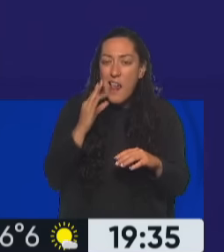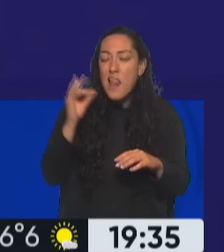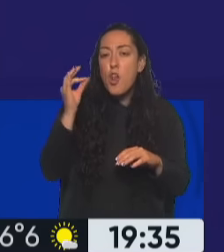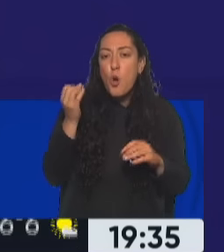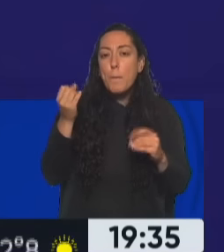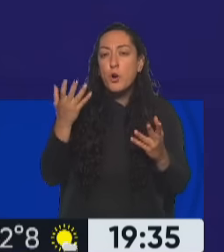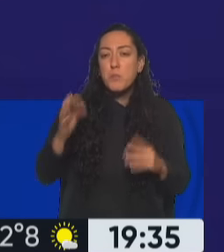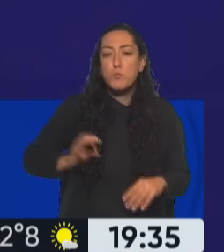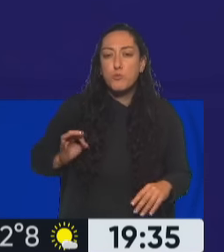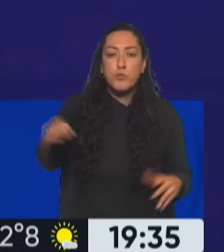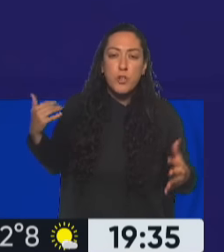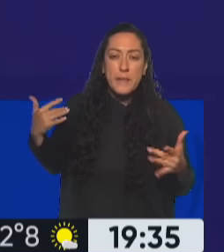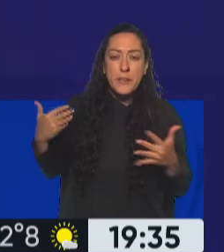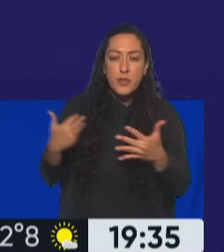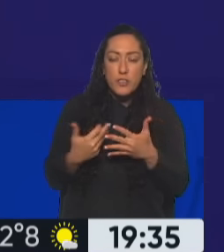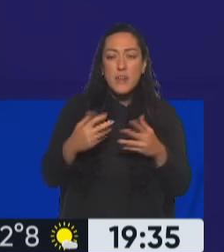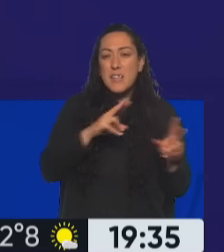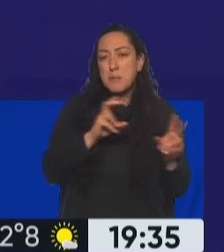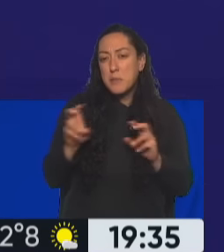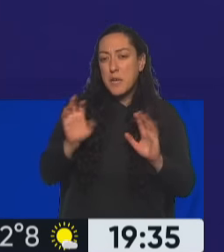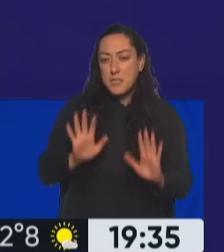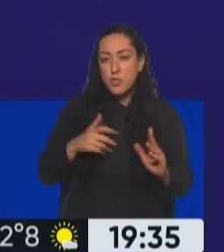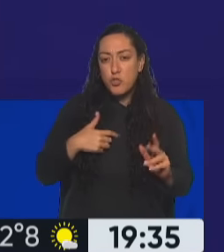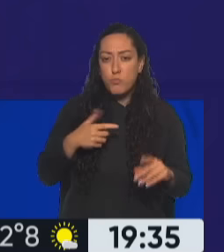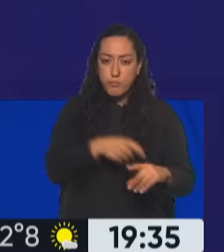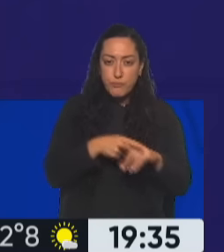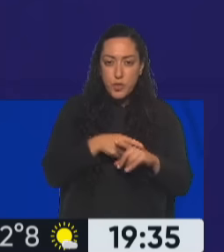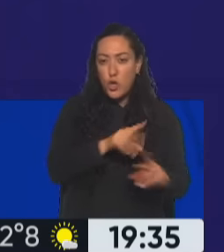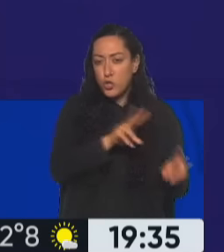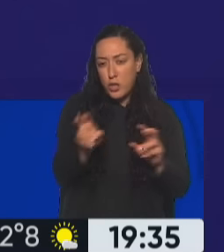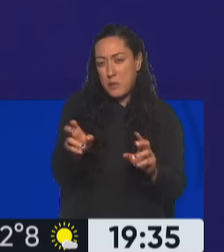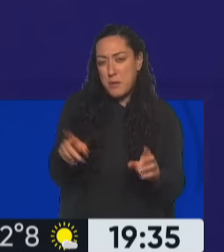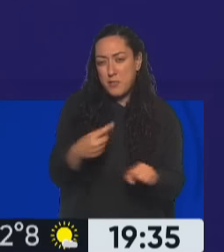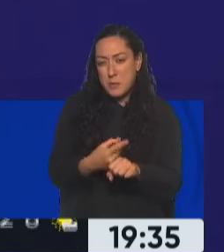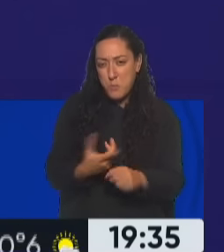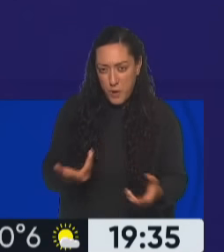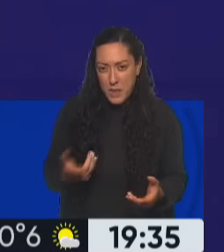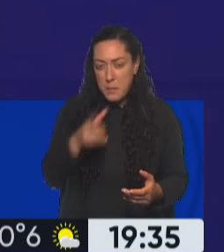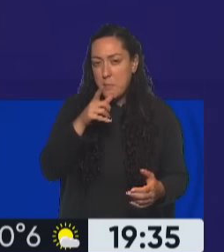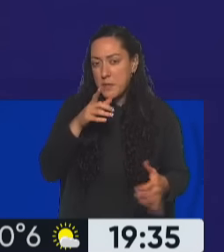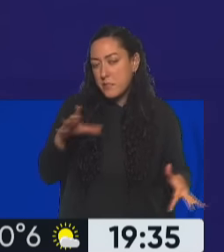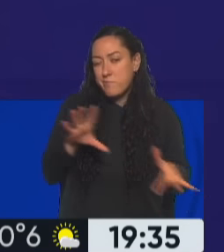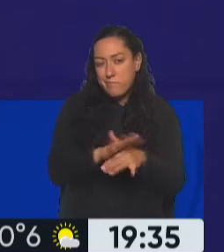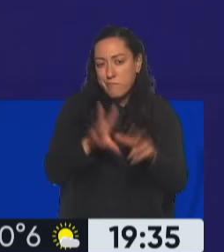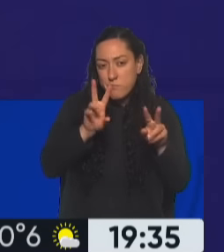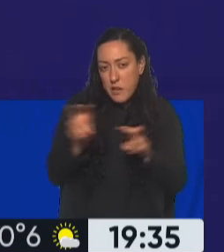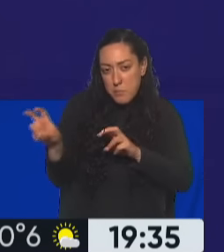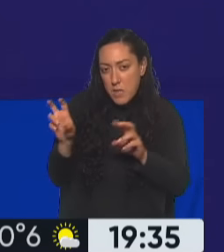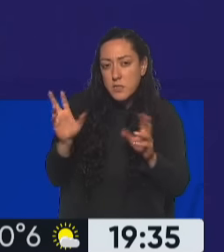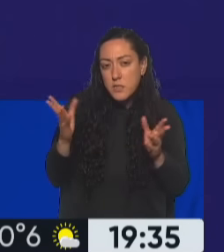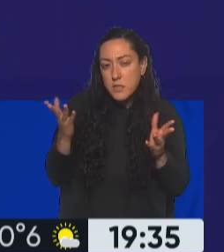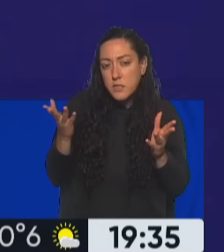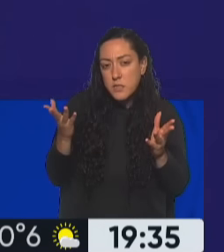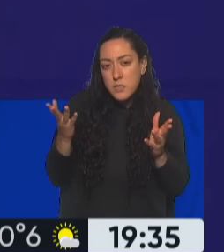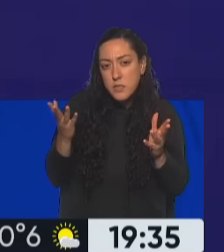durante tantos años yo he debatido este tipo de cosas, hablar de otro tema. O sea, me parece que era pertinente que hable de temas